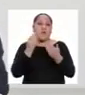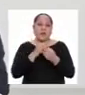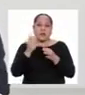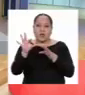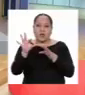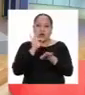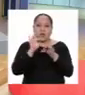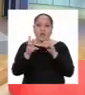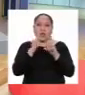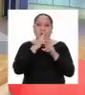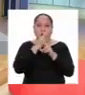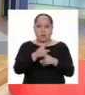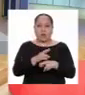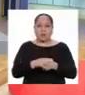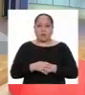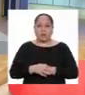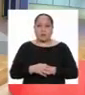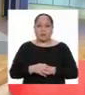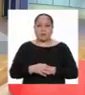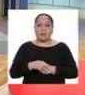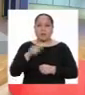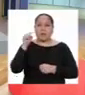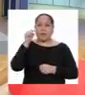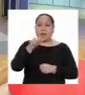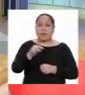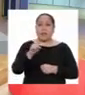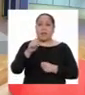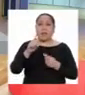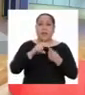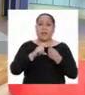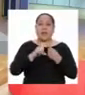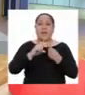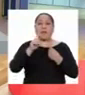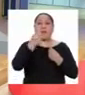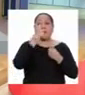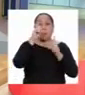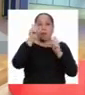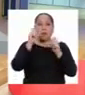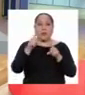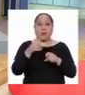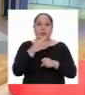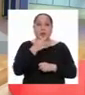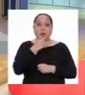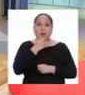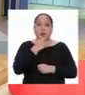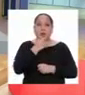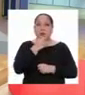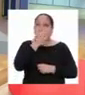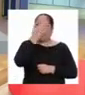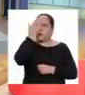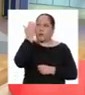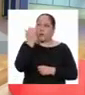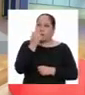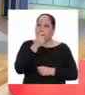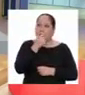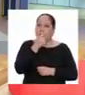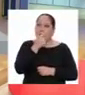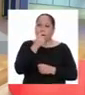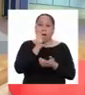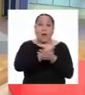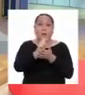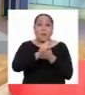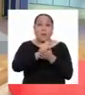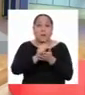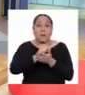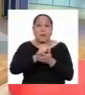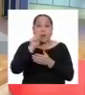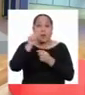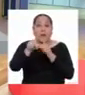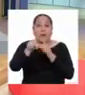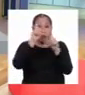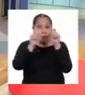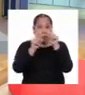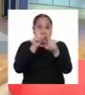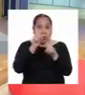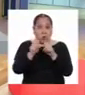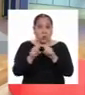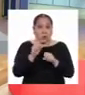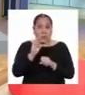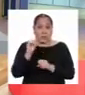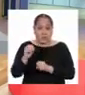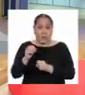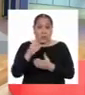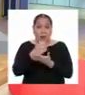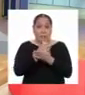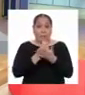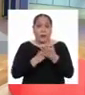resultados. En este caso, la primera pregunta sería, me olvidaba, apunten bien estas preguntas y opciones de